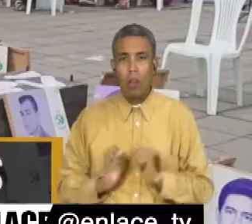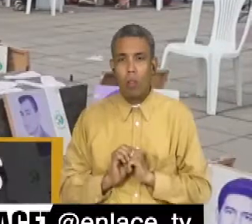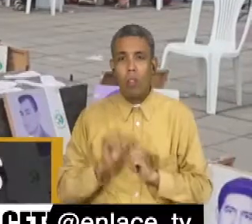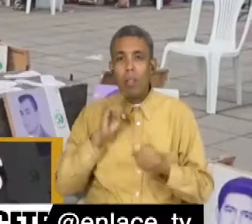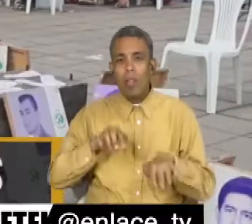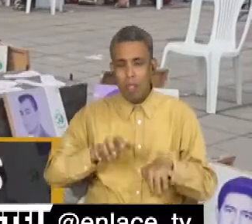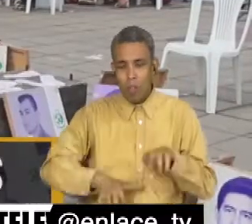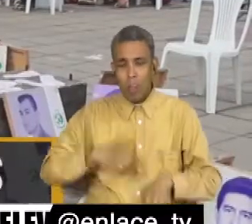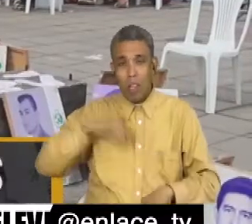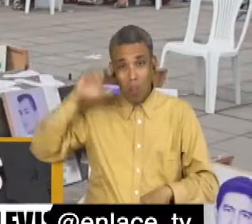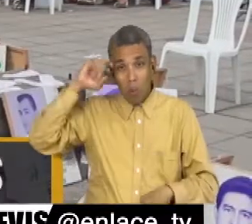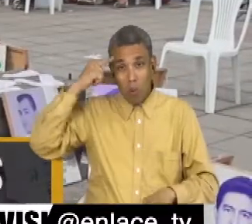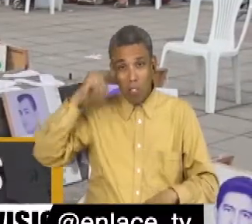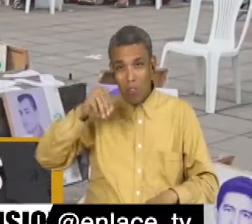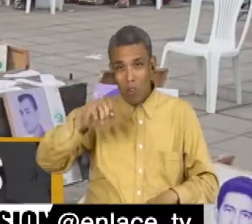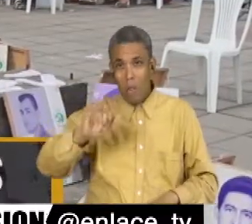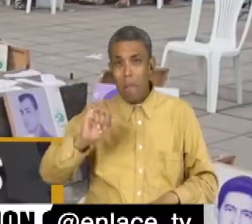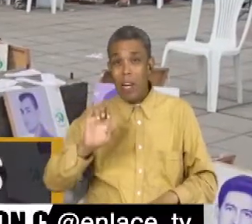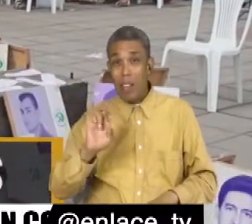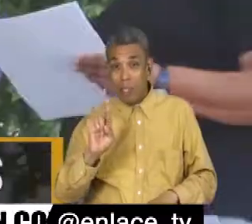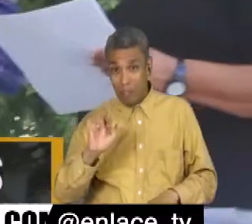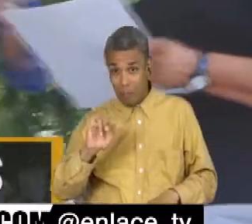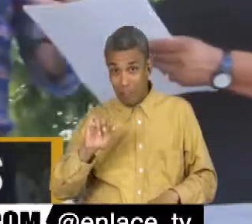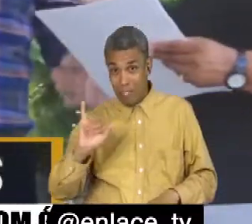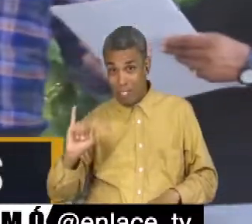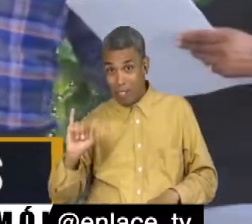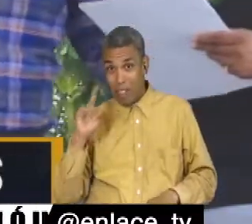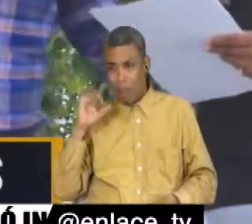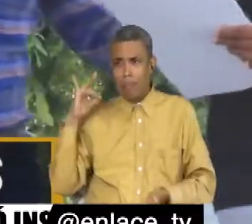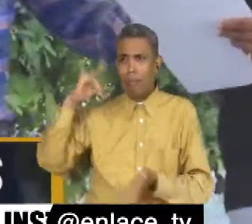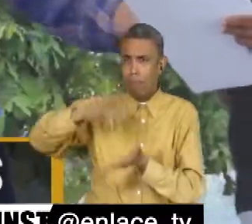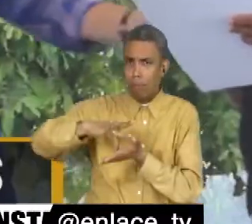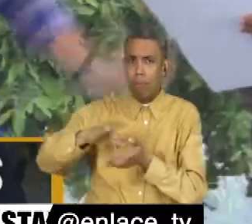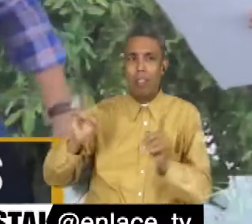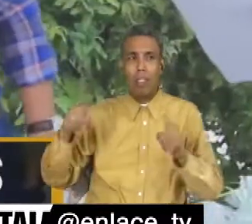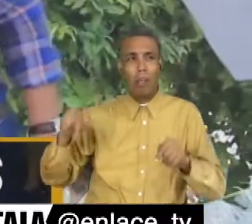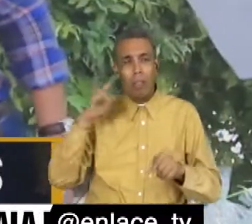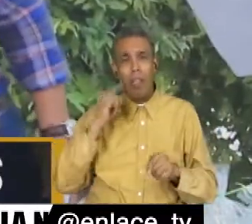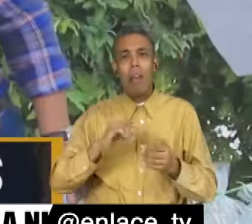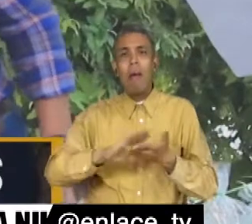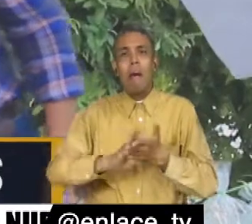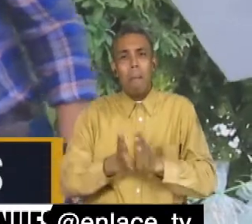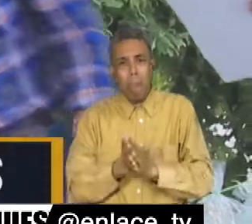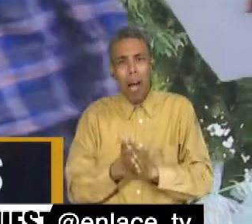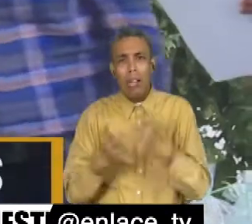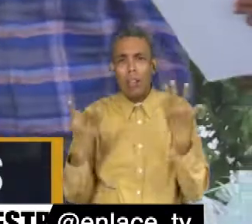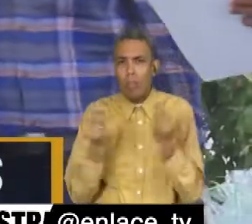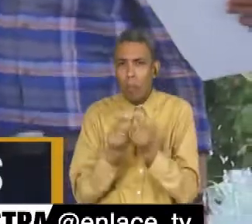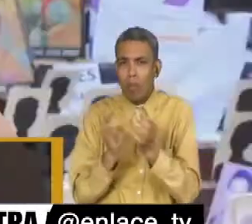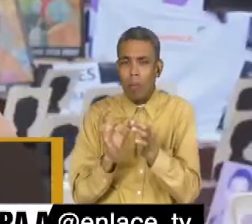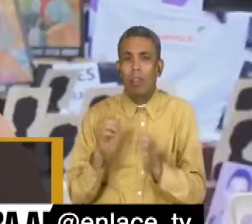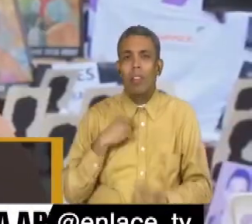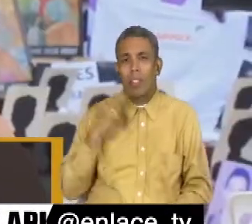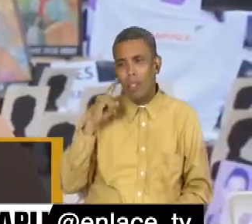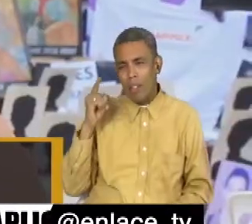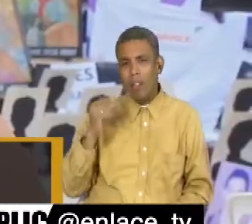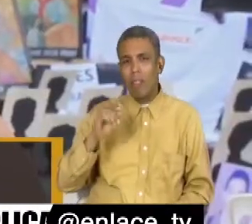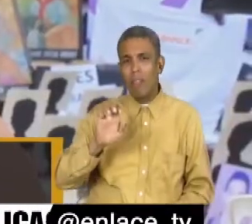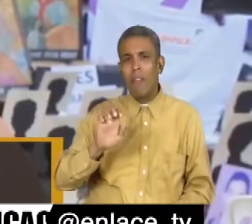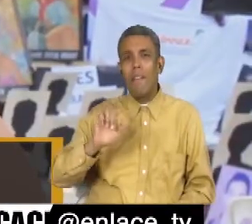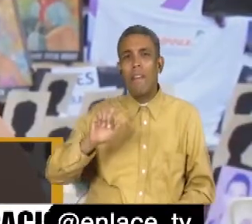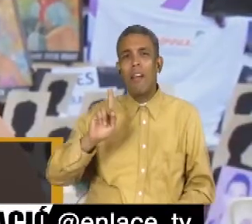Día Municipal de las Víctimas, y asimismo lo hizo el jefe de la Oficina Asesora de Paz y Convivencia, Elkin Yair Limón. Nos